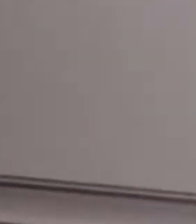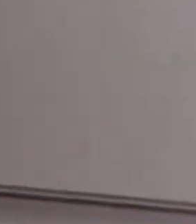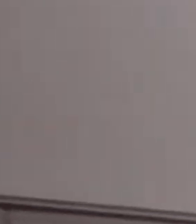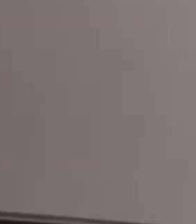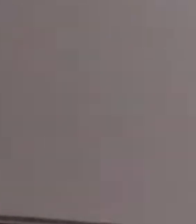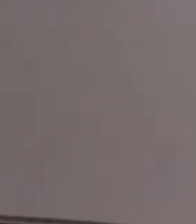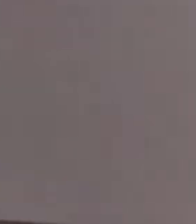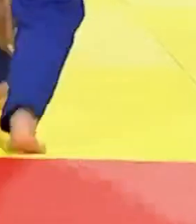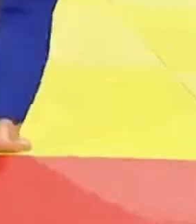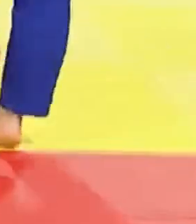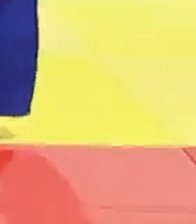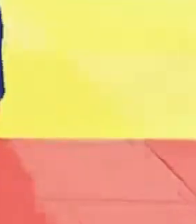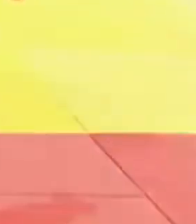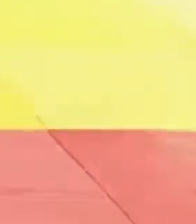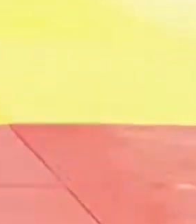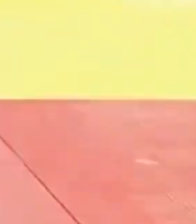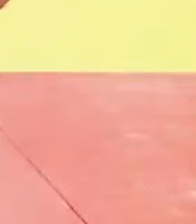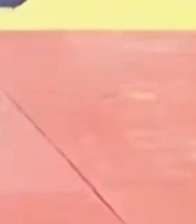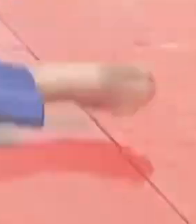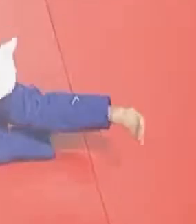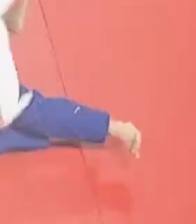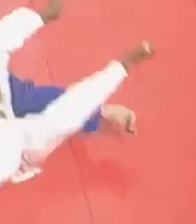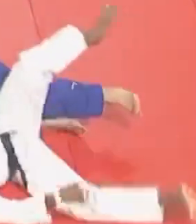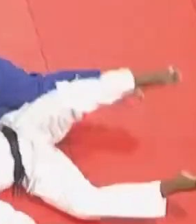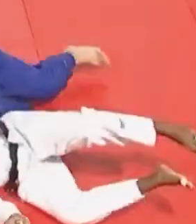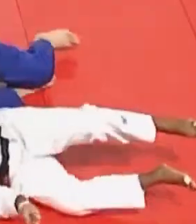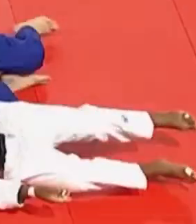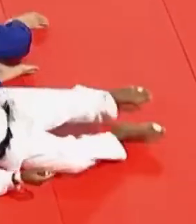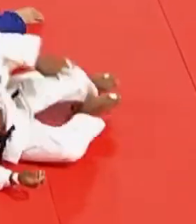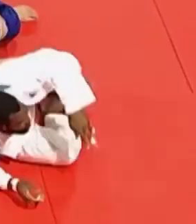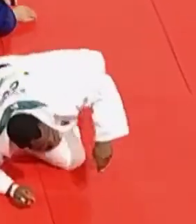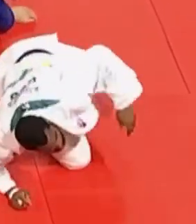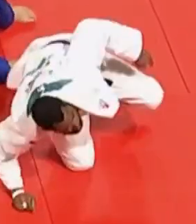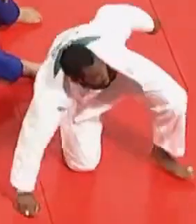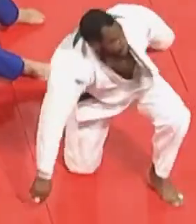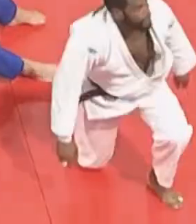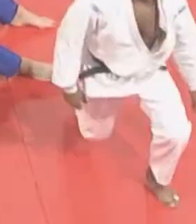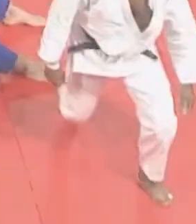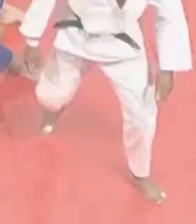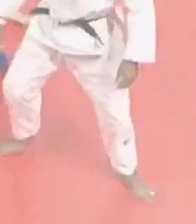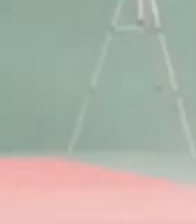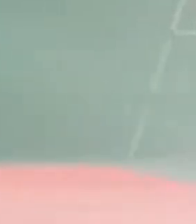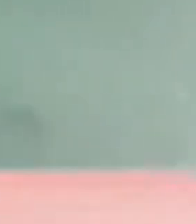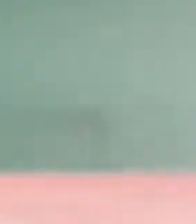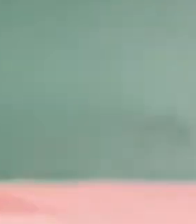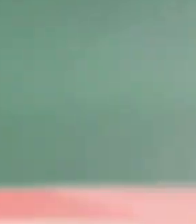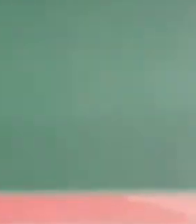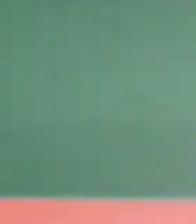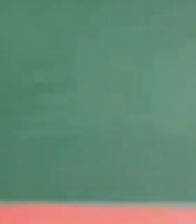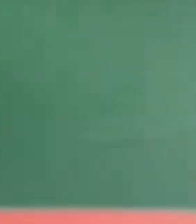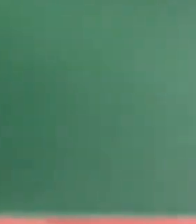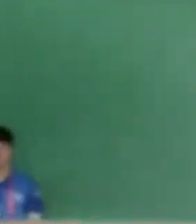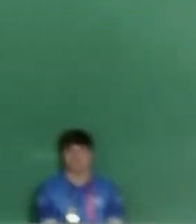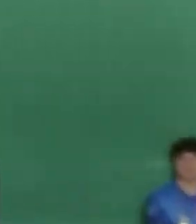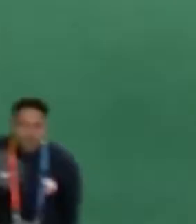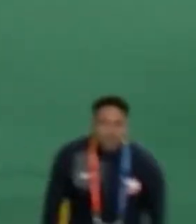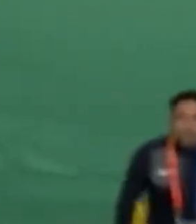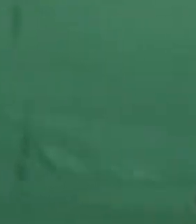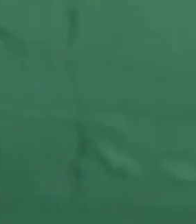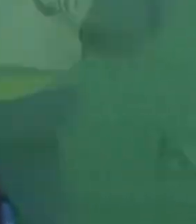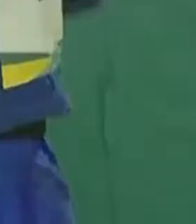Vamos a repetirlo otra vez. Gao intenta barrer el cubano. ¡Ataca! ¡Se acabó el combate! Andy Granda repite el título en